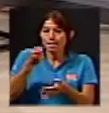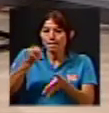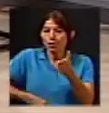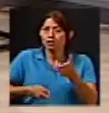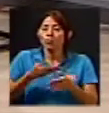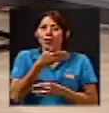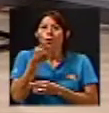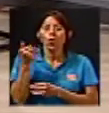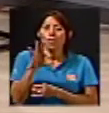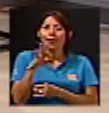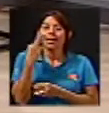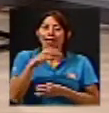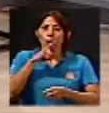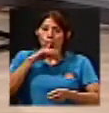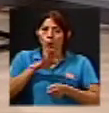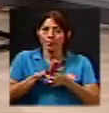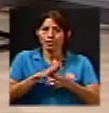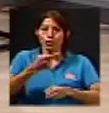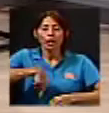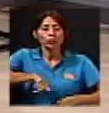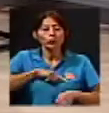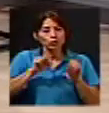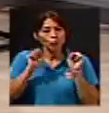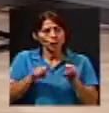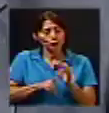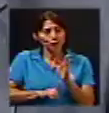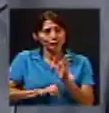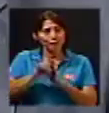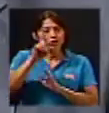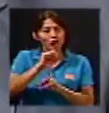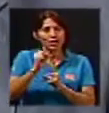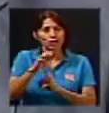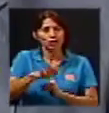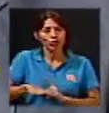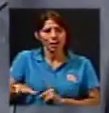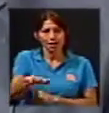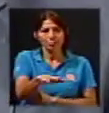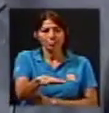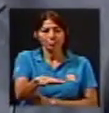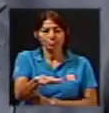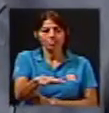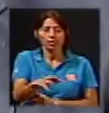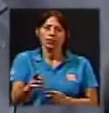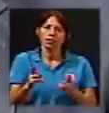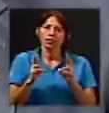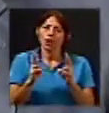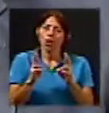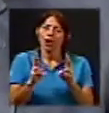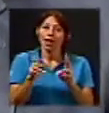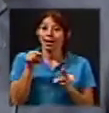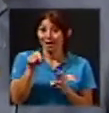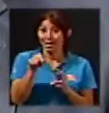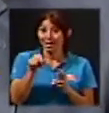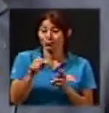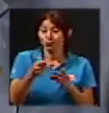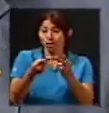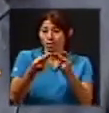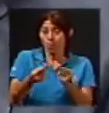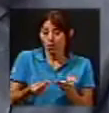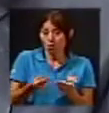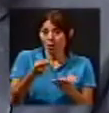manera de compromiso con el cual nosotros podemos desarrollar una sociedad. Y ojalá que esos impuestos